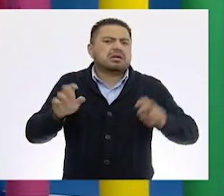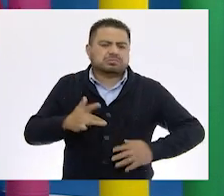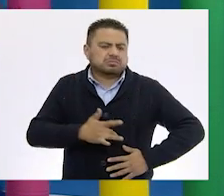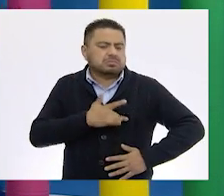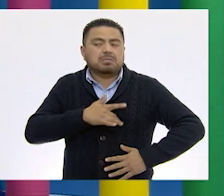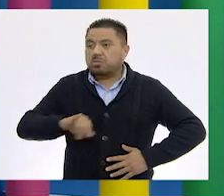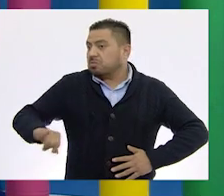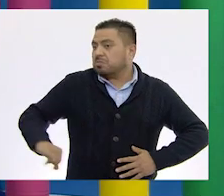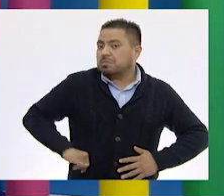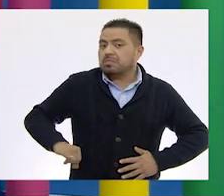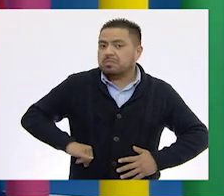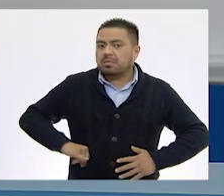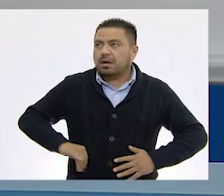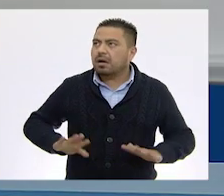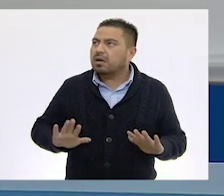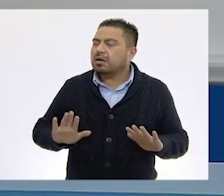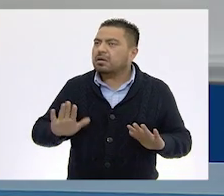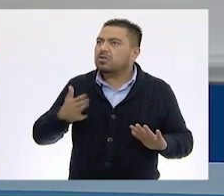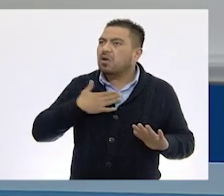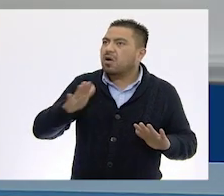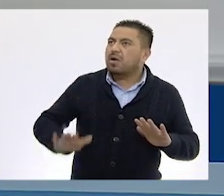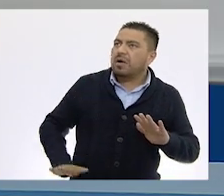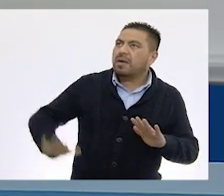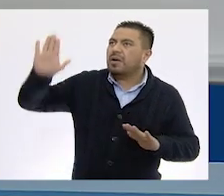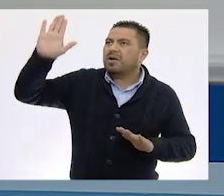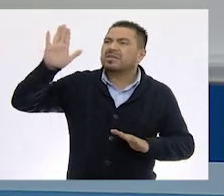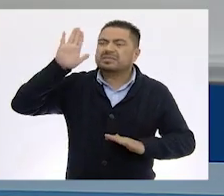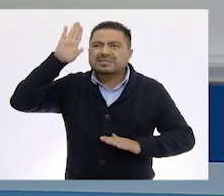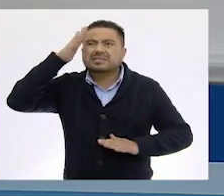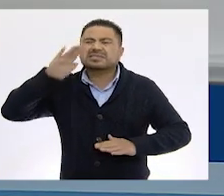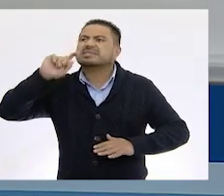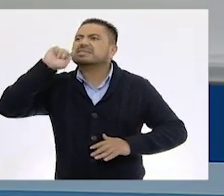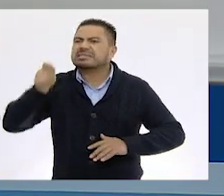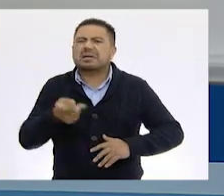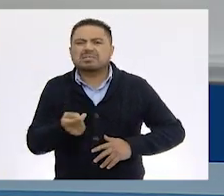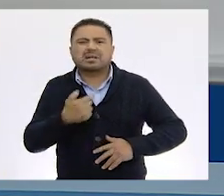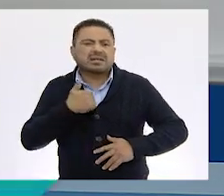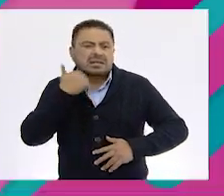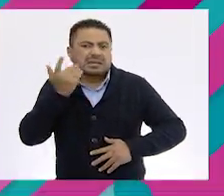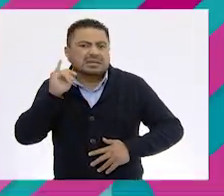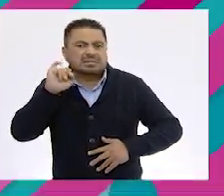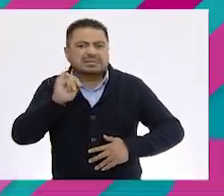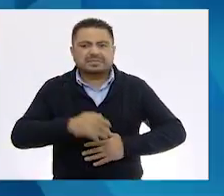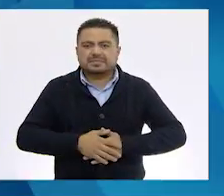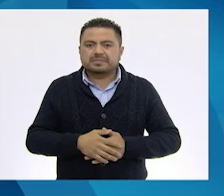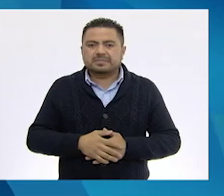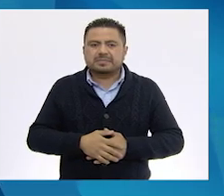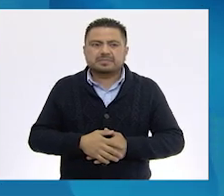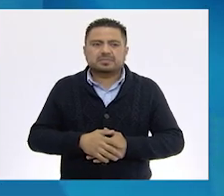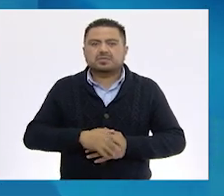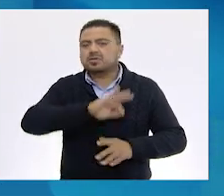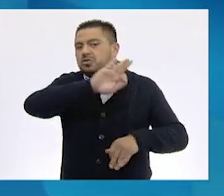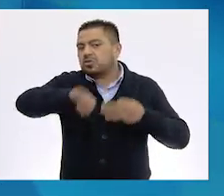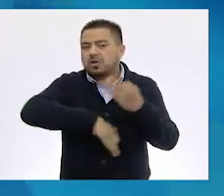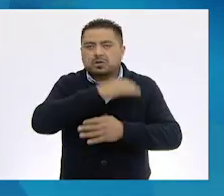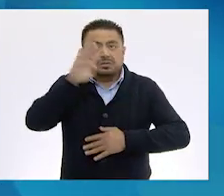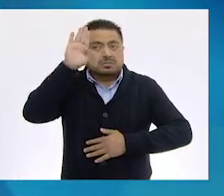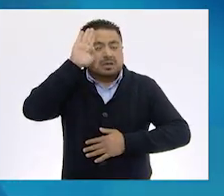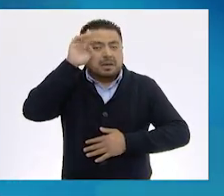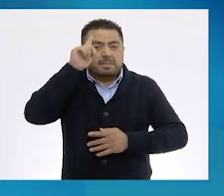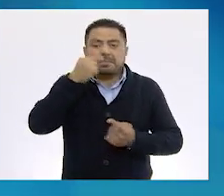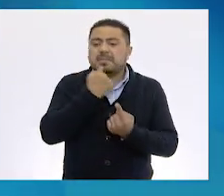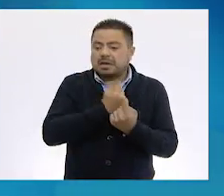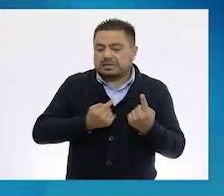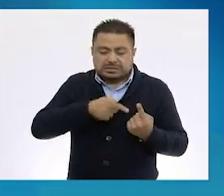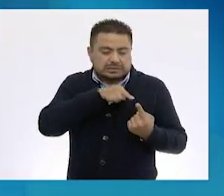parezca interesante. Ay, yo sí quiero saber sobre los perros. Todos piensan que para un